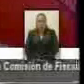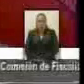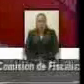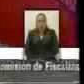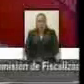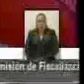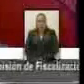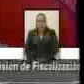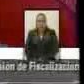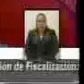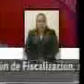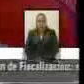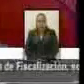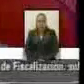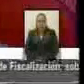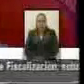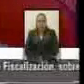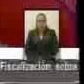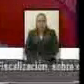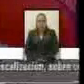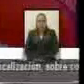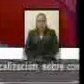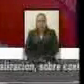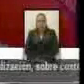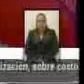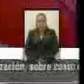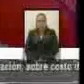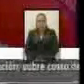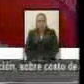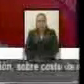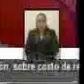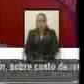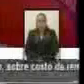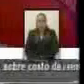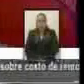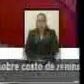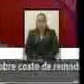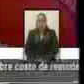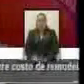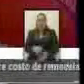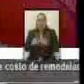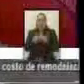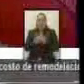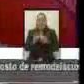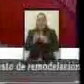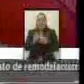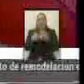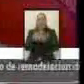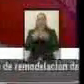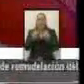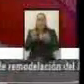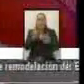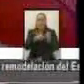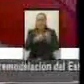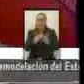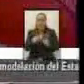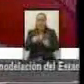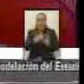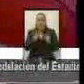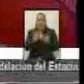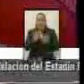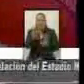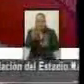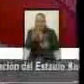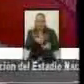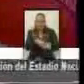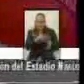Mucho Twitter está entrando acá, señor presidente. Parece que hay asesores afuera que están alimentando de Twitter y de información a nuestros colegas. Pero encantado,